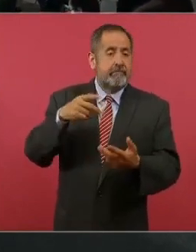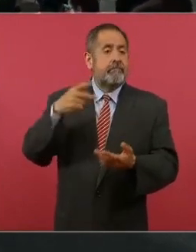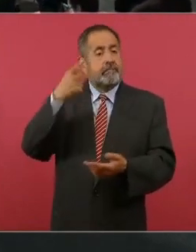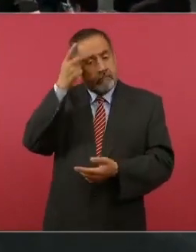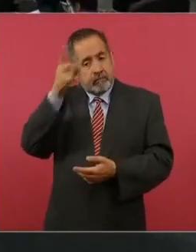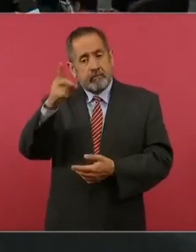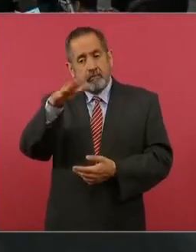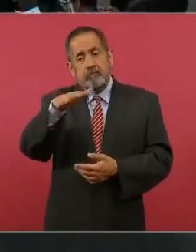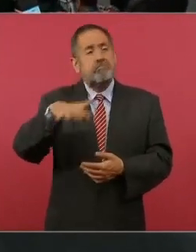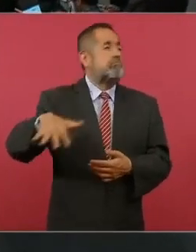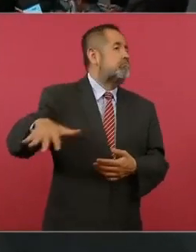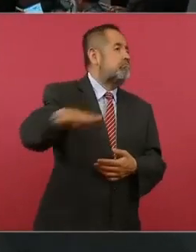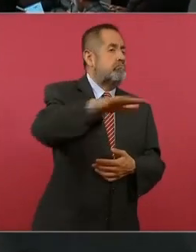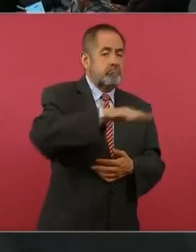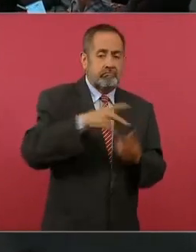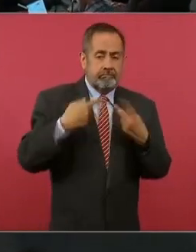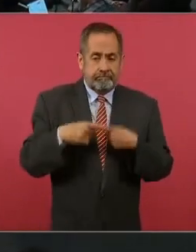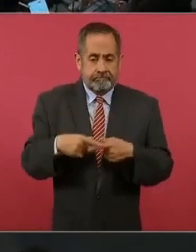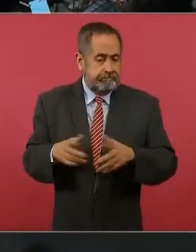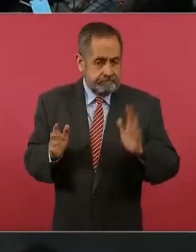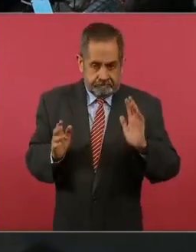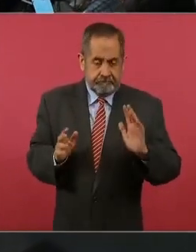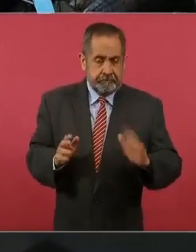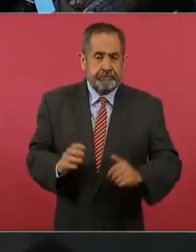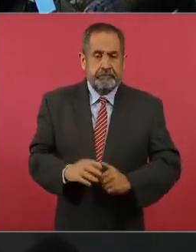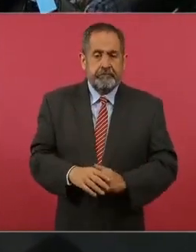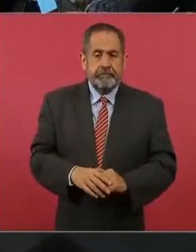Entonces, no es